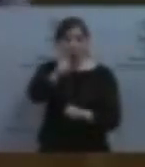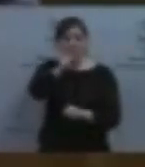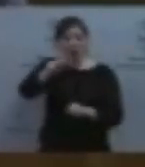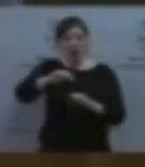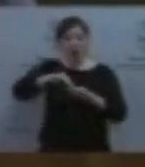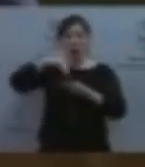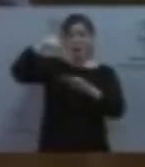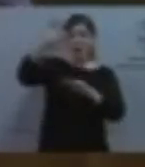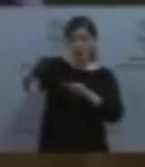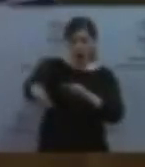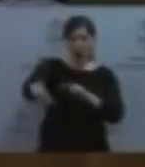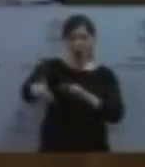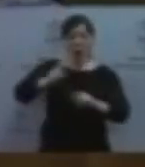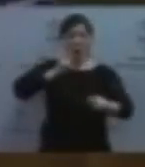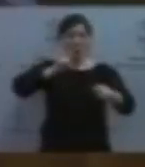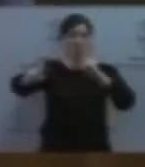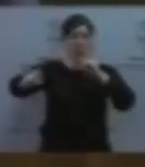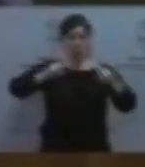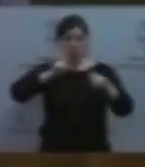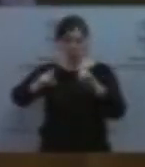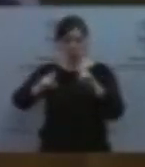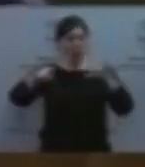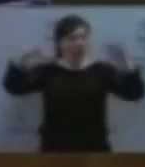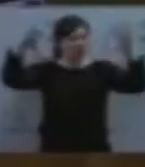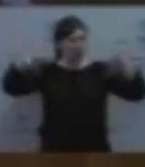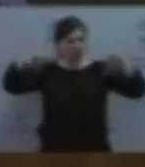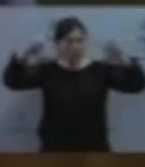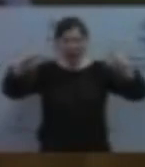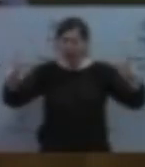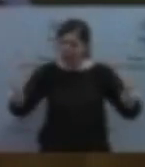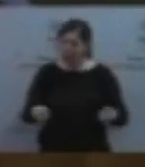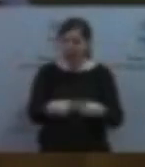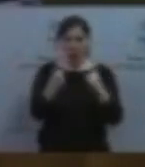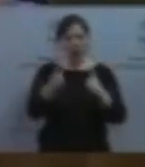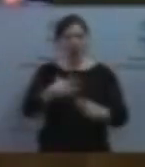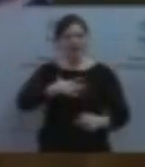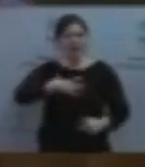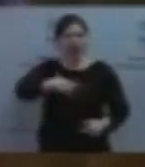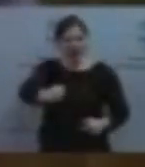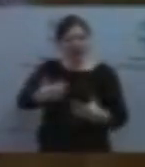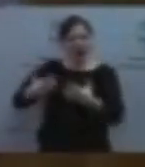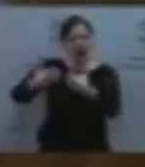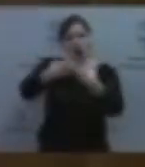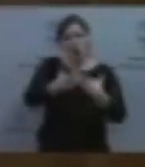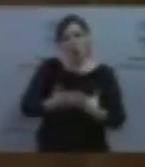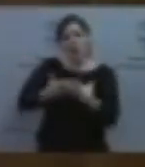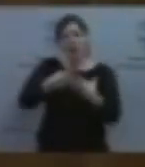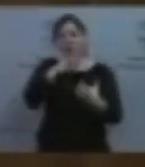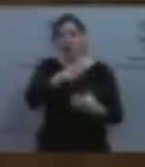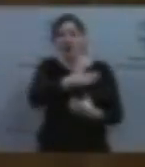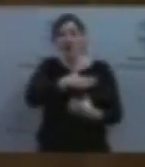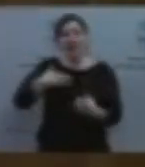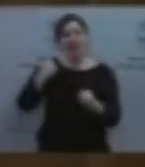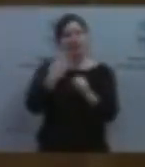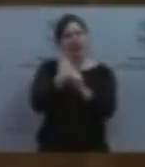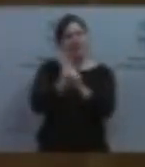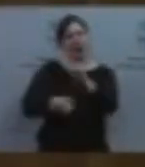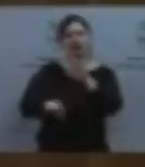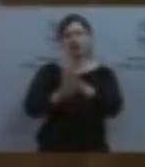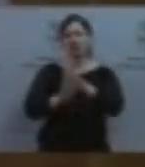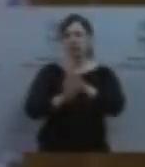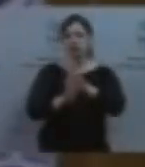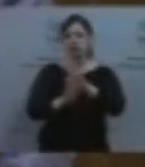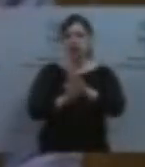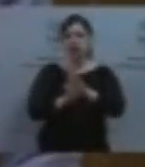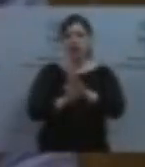más toda su valentía y todo su ejemplo de lucha por mantener sus puestos de trabajo. Desgraciadamente, su propuesta cayó en oídos sordos